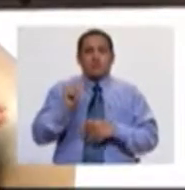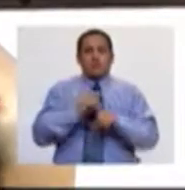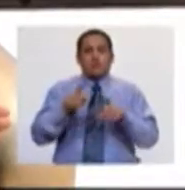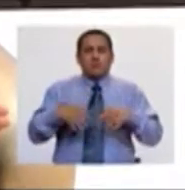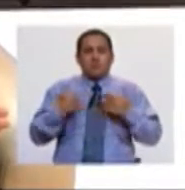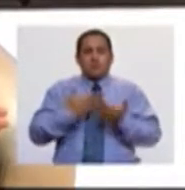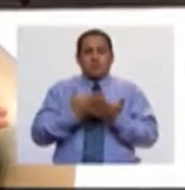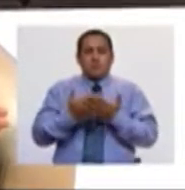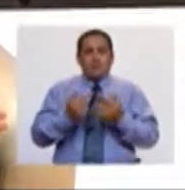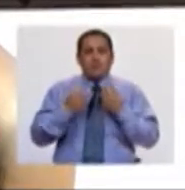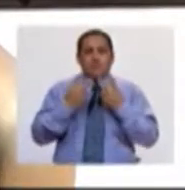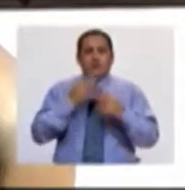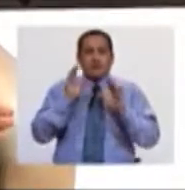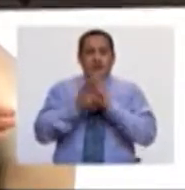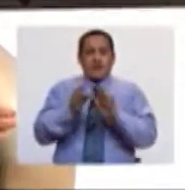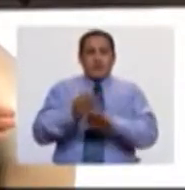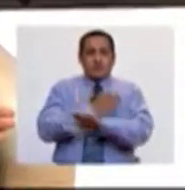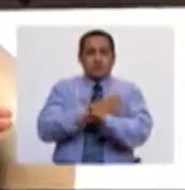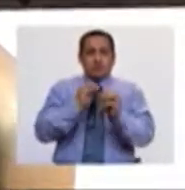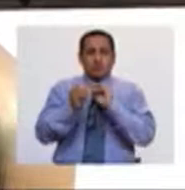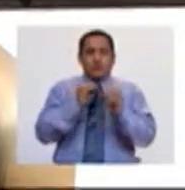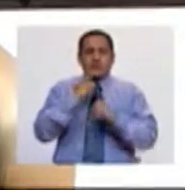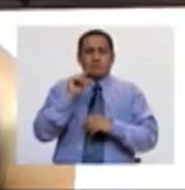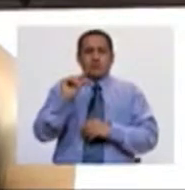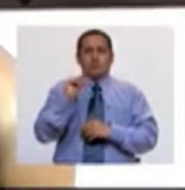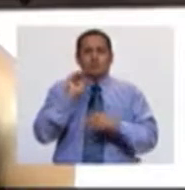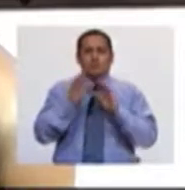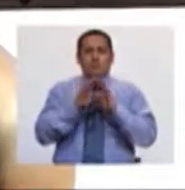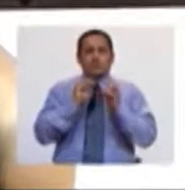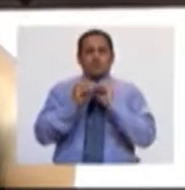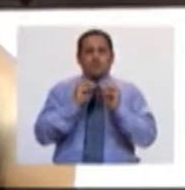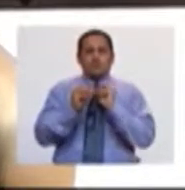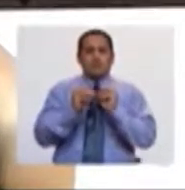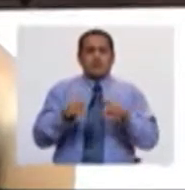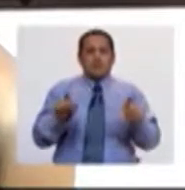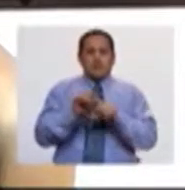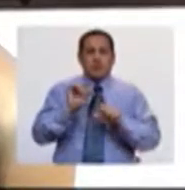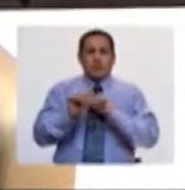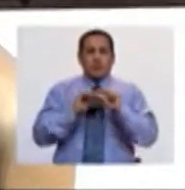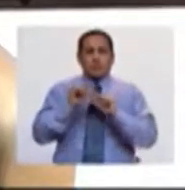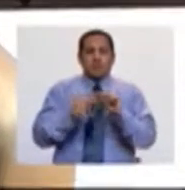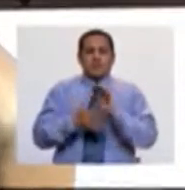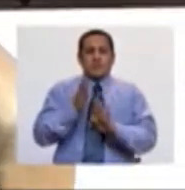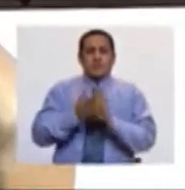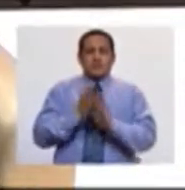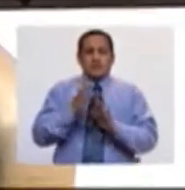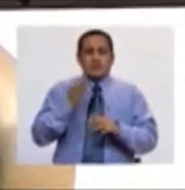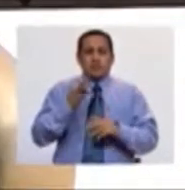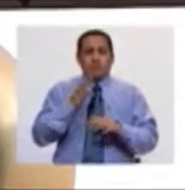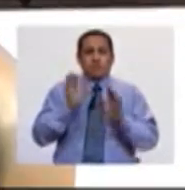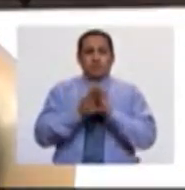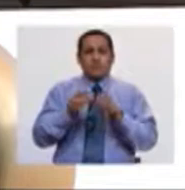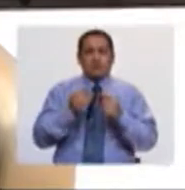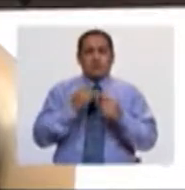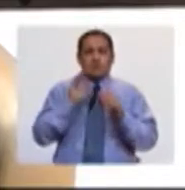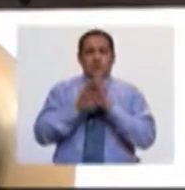no puede estar en esas condiciones. Si bien es cierto, se ha mejorado, es pequeño el tramo recorrido. Hay que ir a mejora concreta, hay que